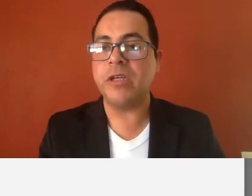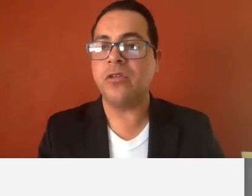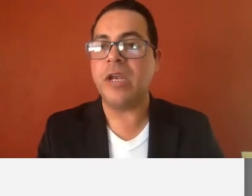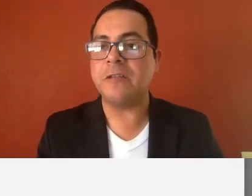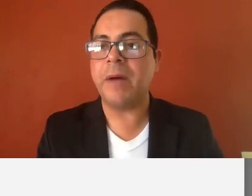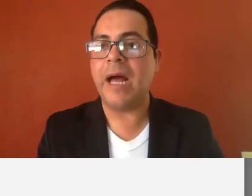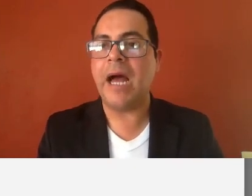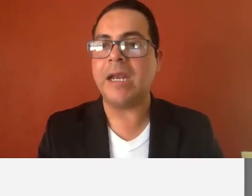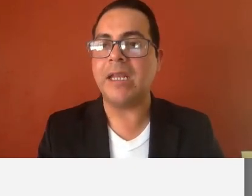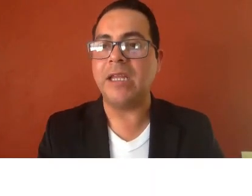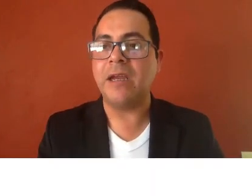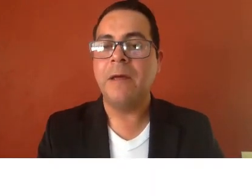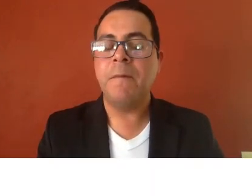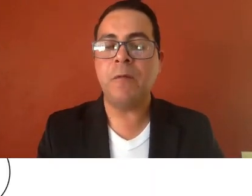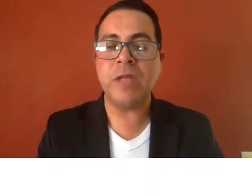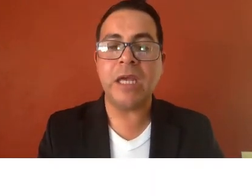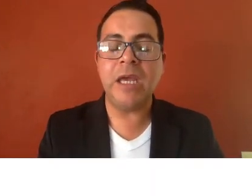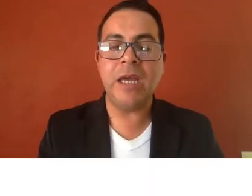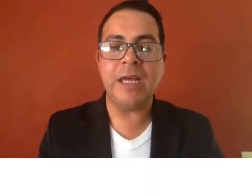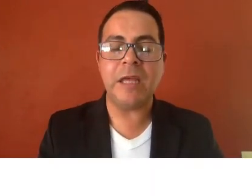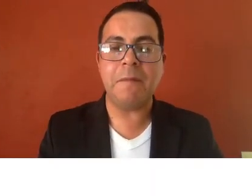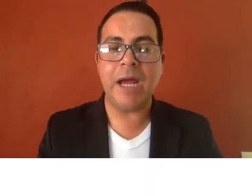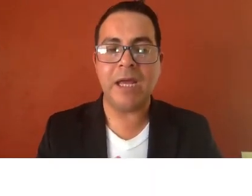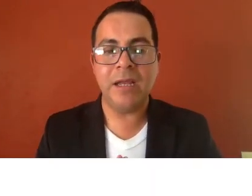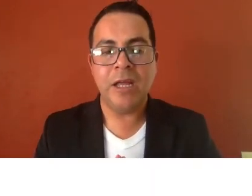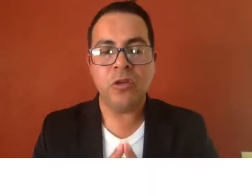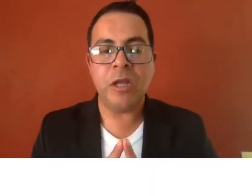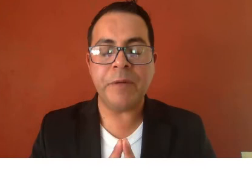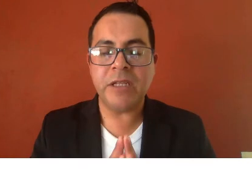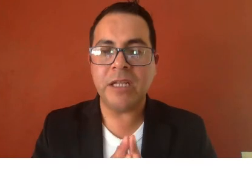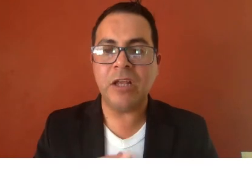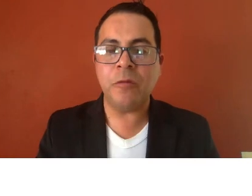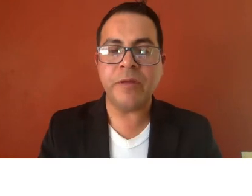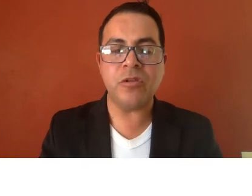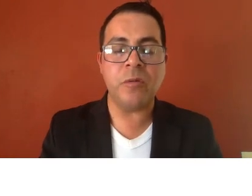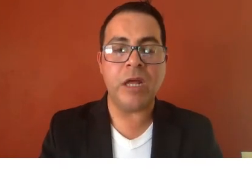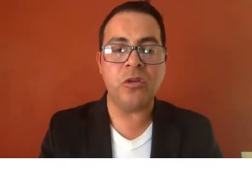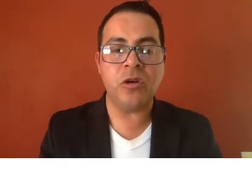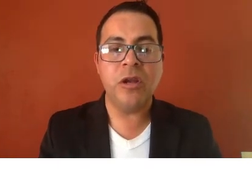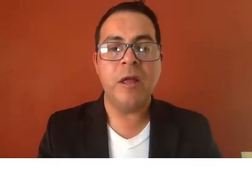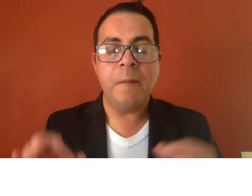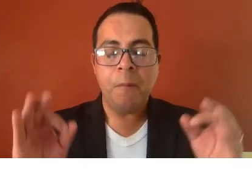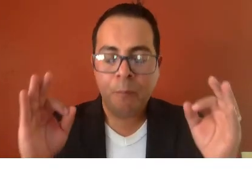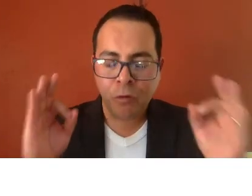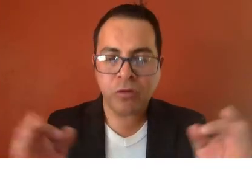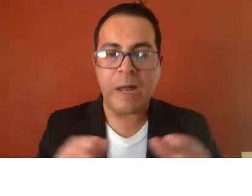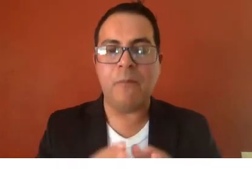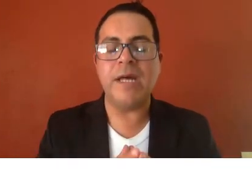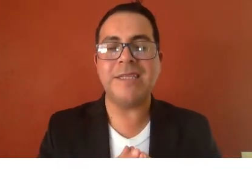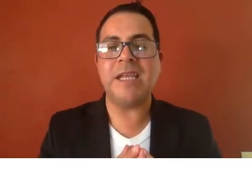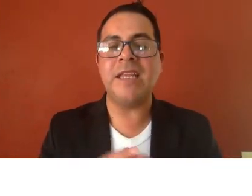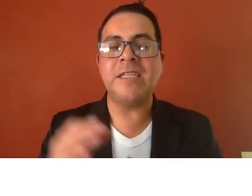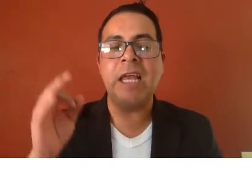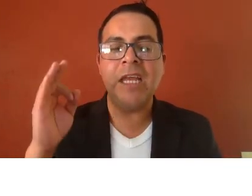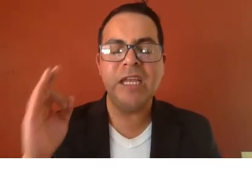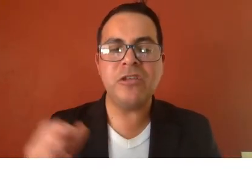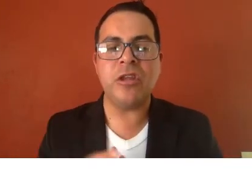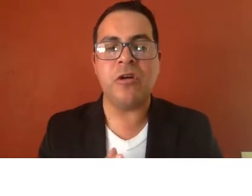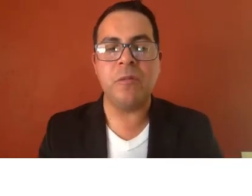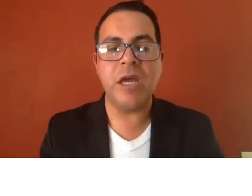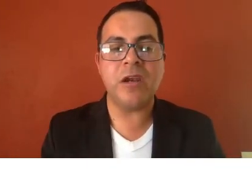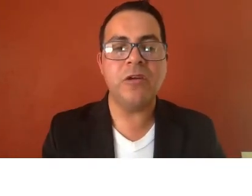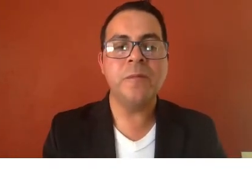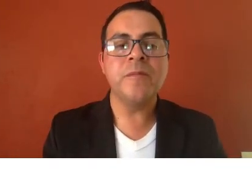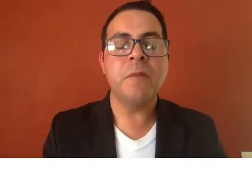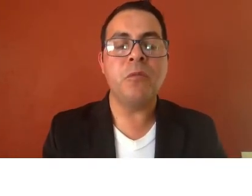presupuesto les va a rendir. Vemos aquí esta imagen donde el presidente López Obrador puso la muestra desde el inicio